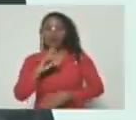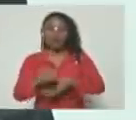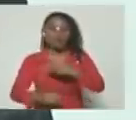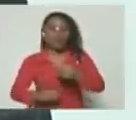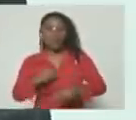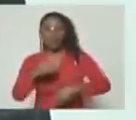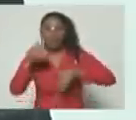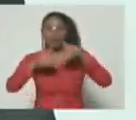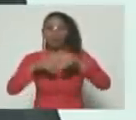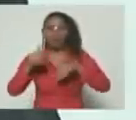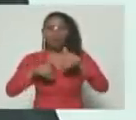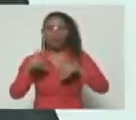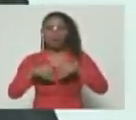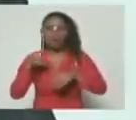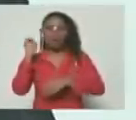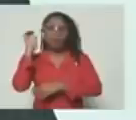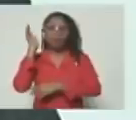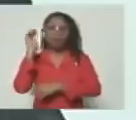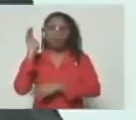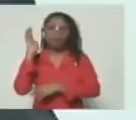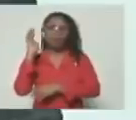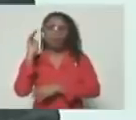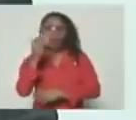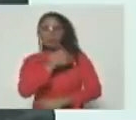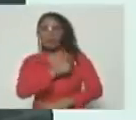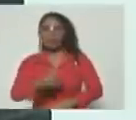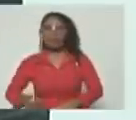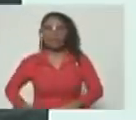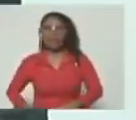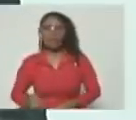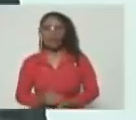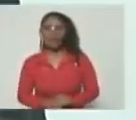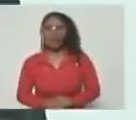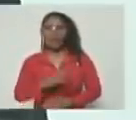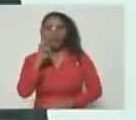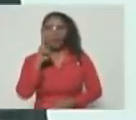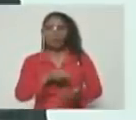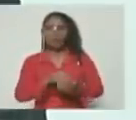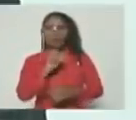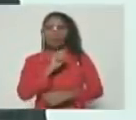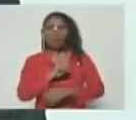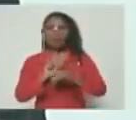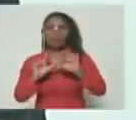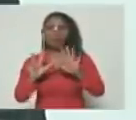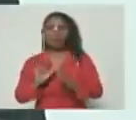las elecciones no se fueron a las elecciones presidenciales del 2018.